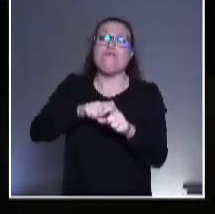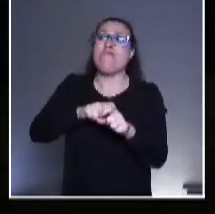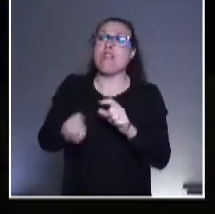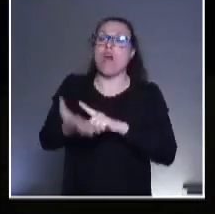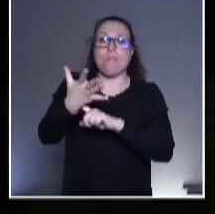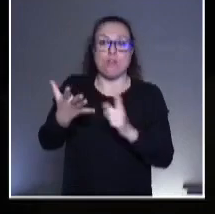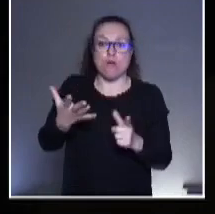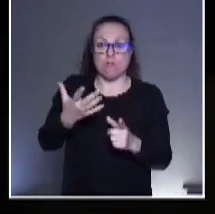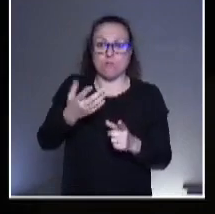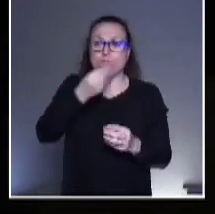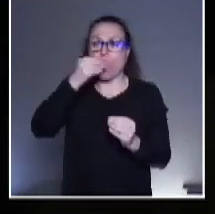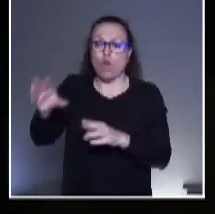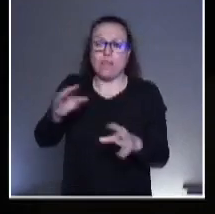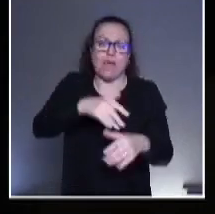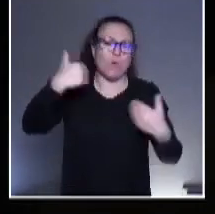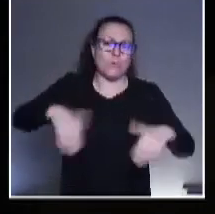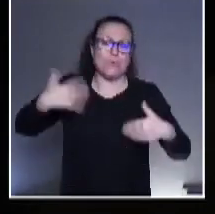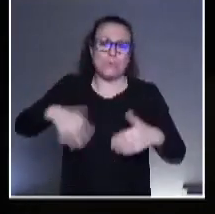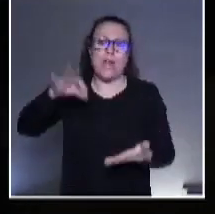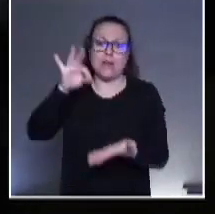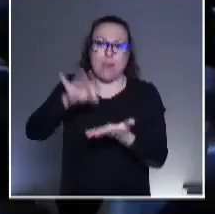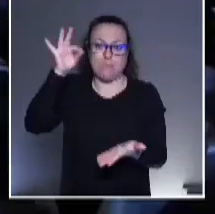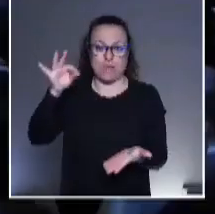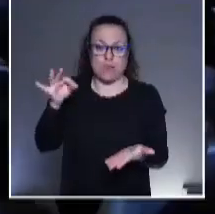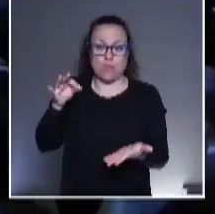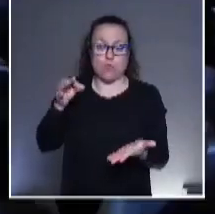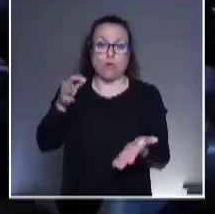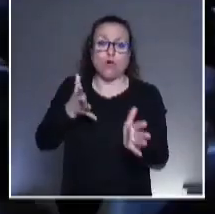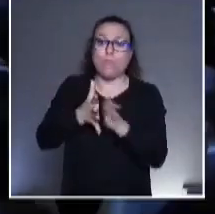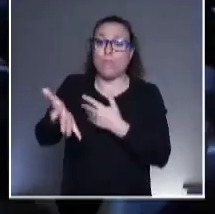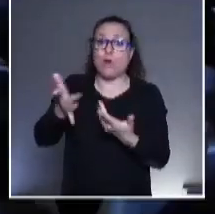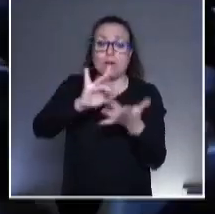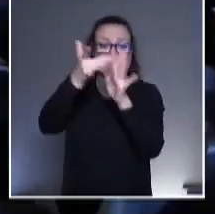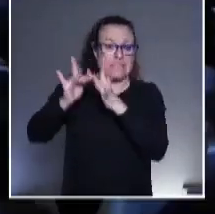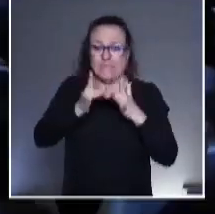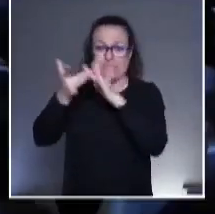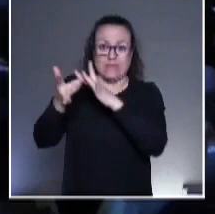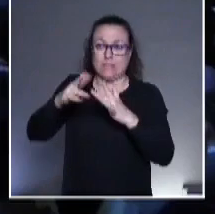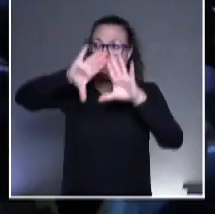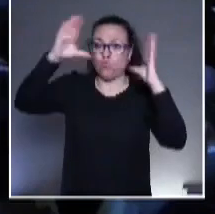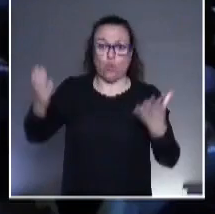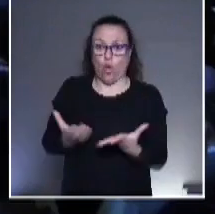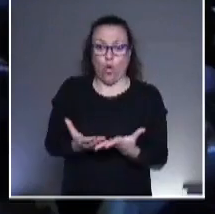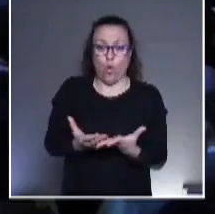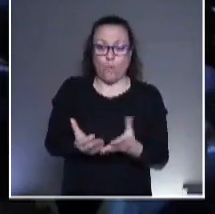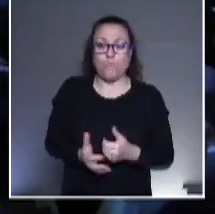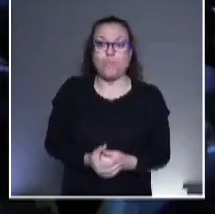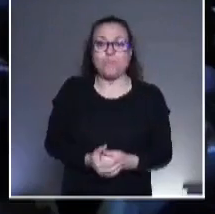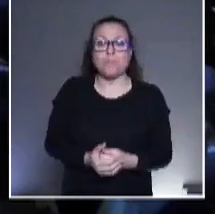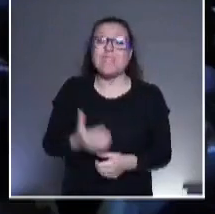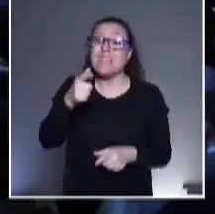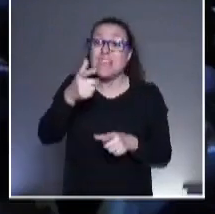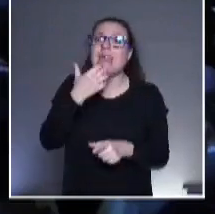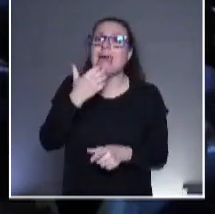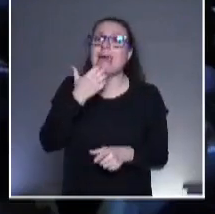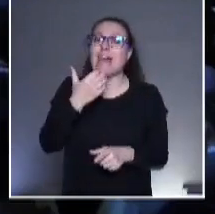los contagios se dispararon a gran velocidad precisamente por las relaciones comerciales planetarias. Y son ejemplos